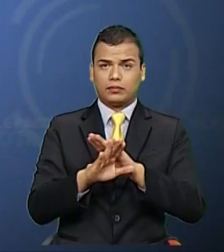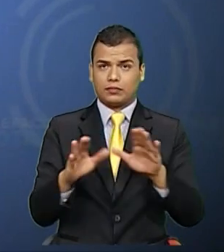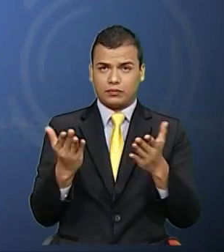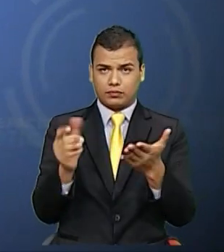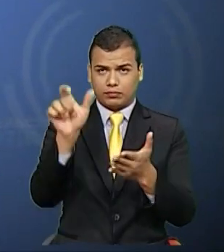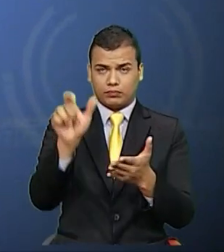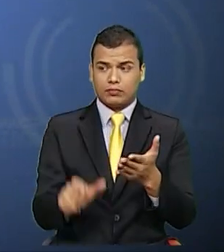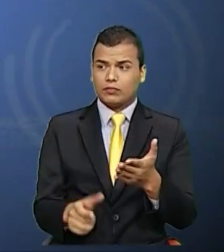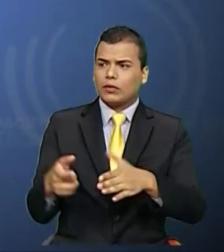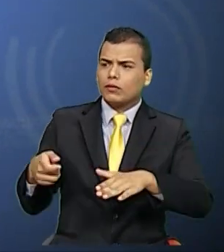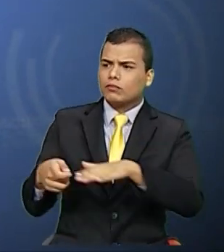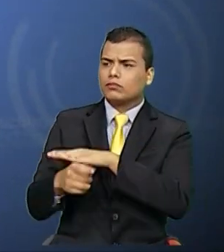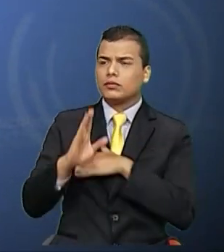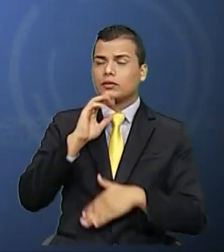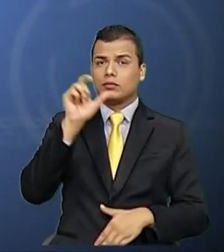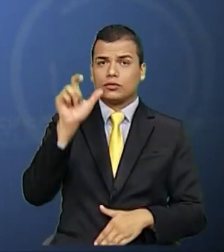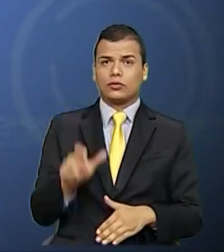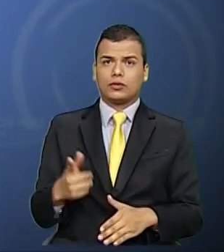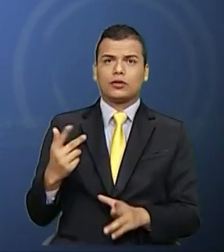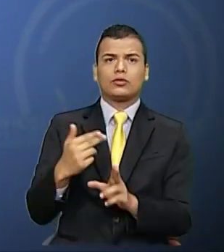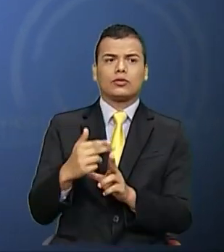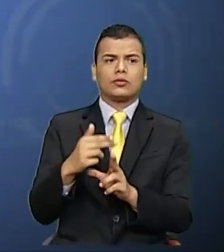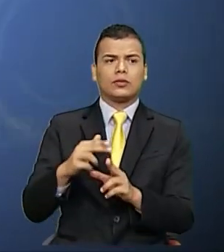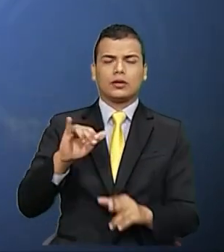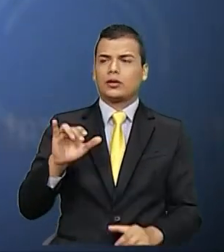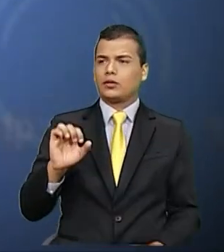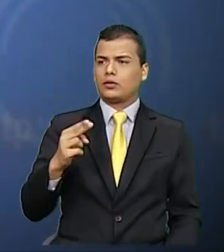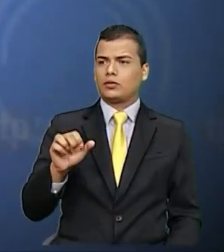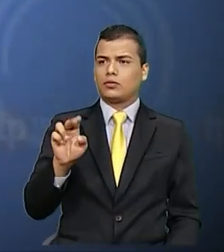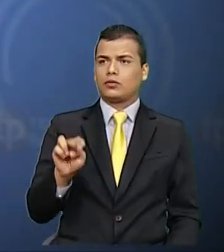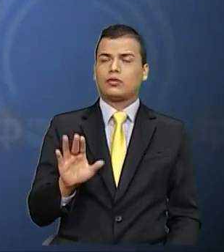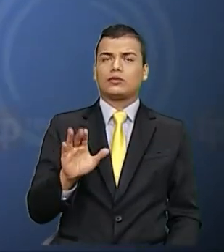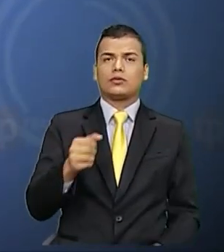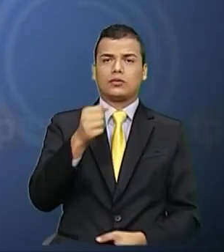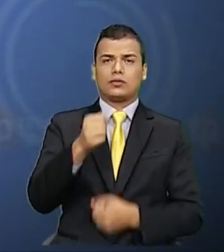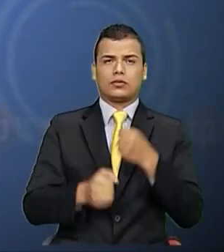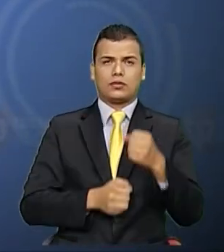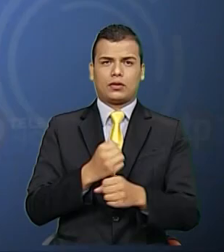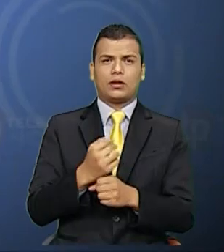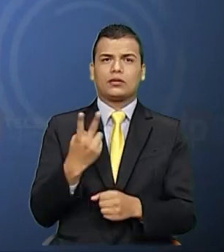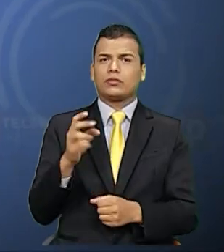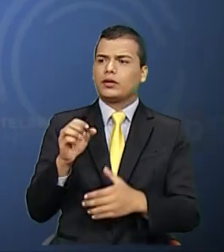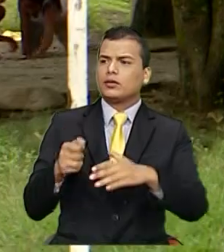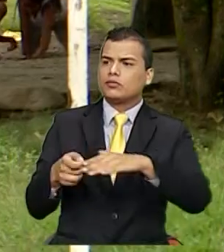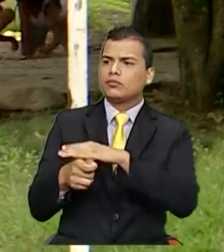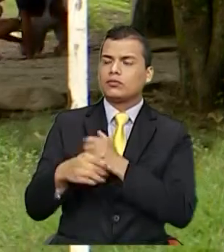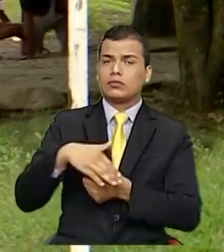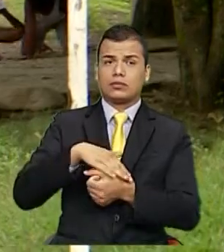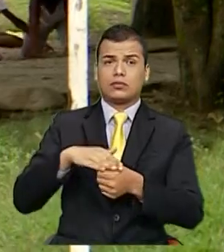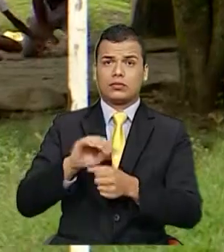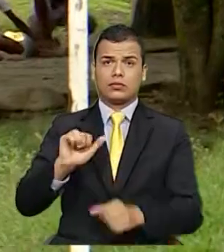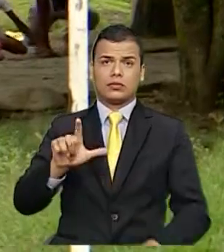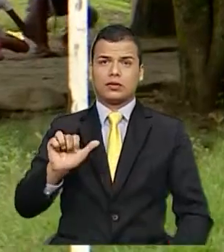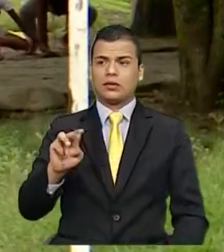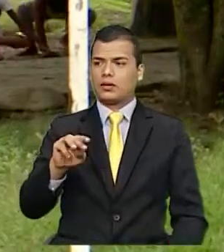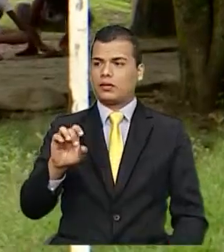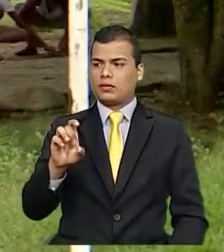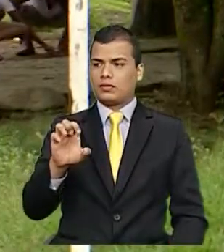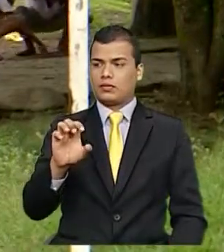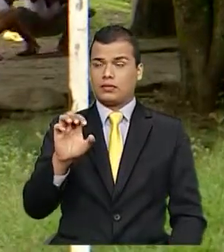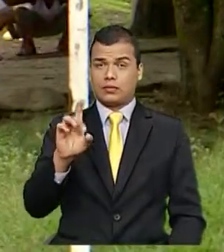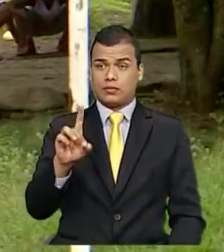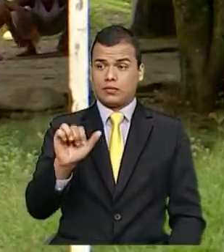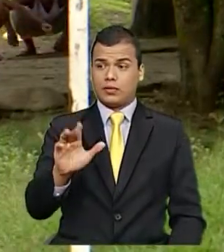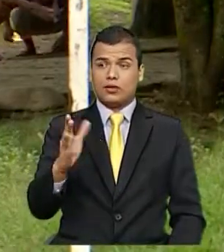últimas víctimas fue este joven identificado como Johan Felipe Mera, de 20 años, asesinado en el barrio Alameda por una pandilla juvenil que opera en este